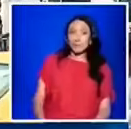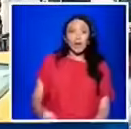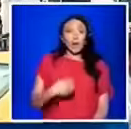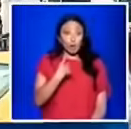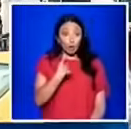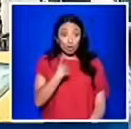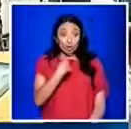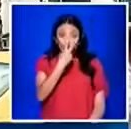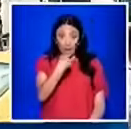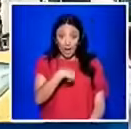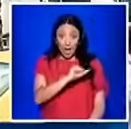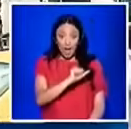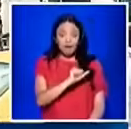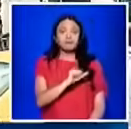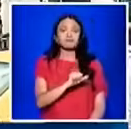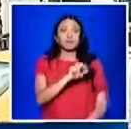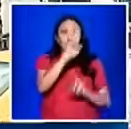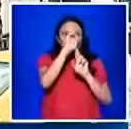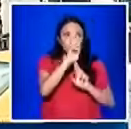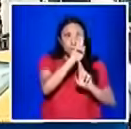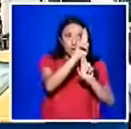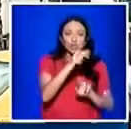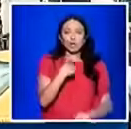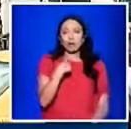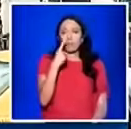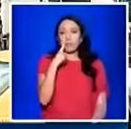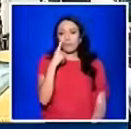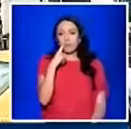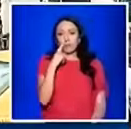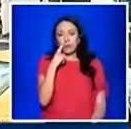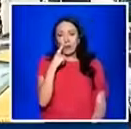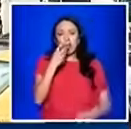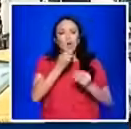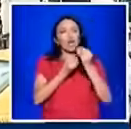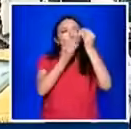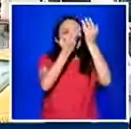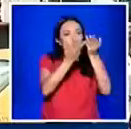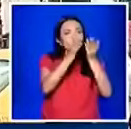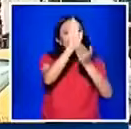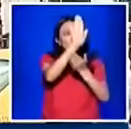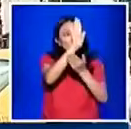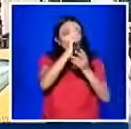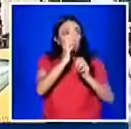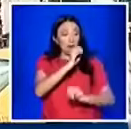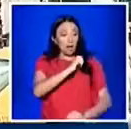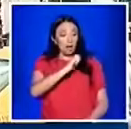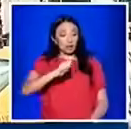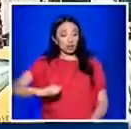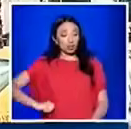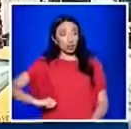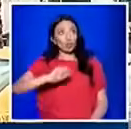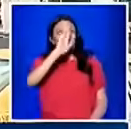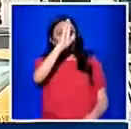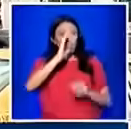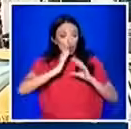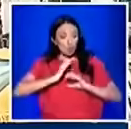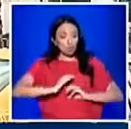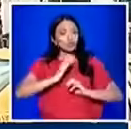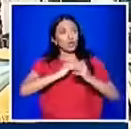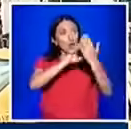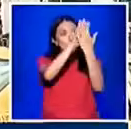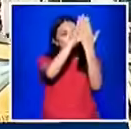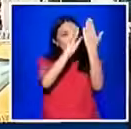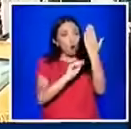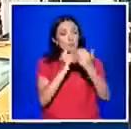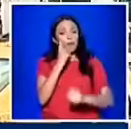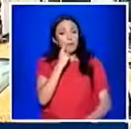dar el respeto, la consideración de que el carácter lo aprendemos de ellos, el poder ser mano dura de